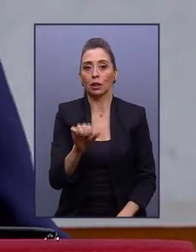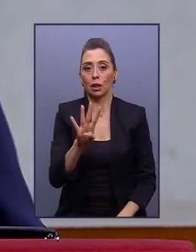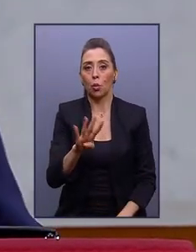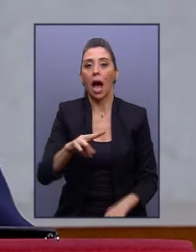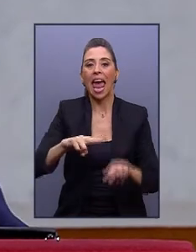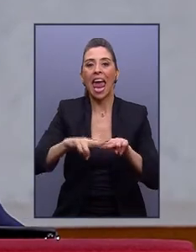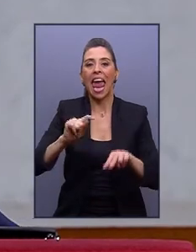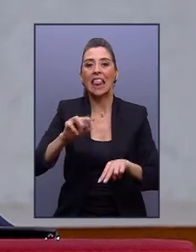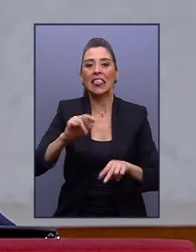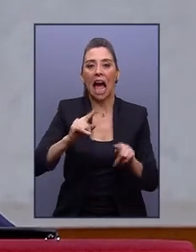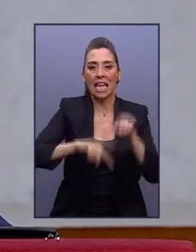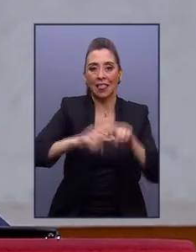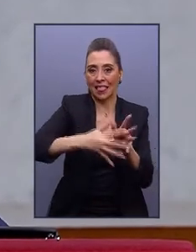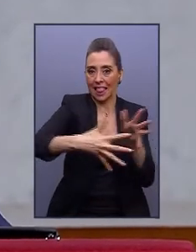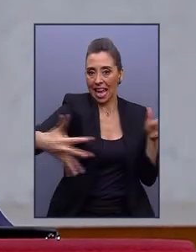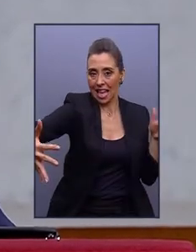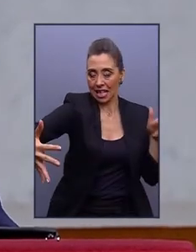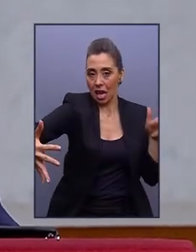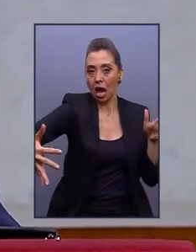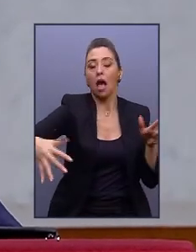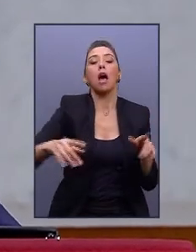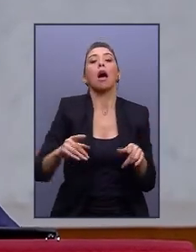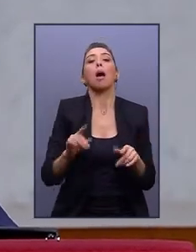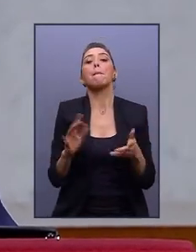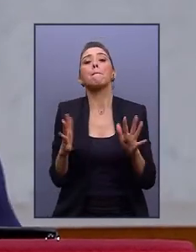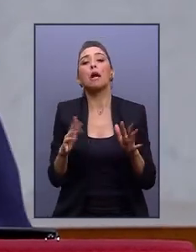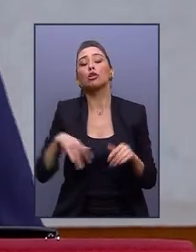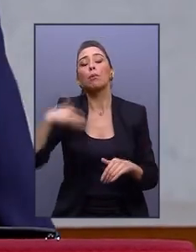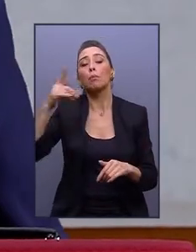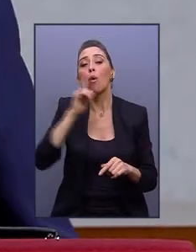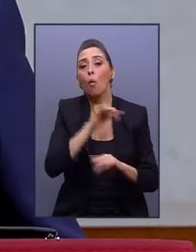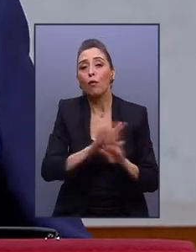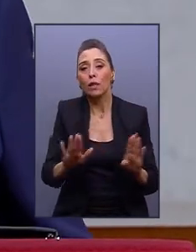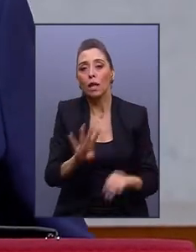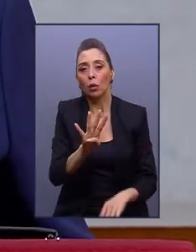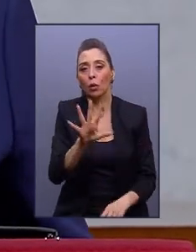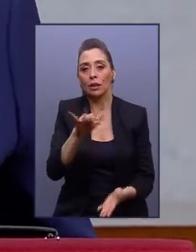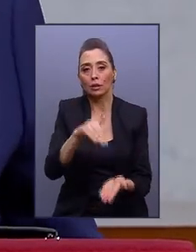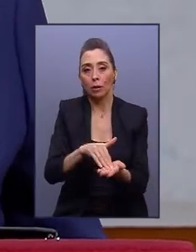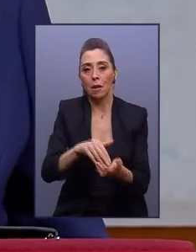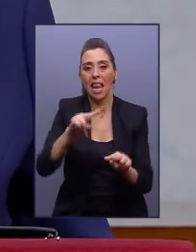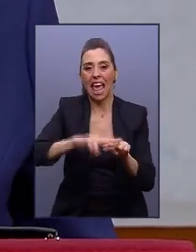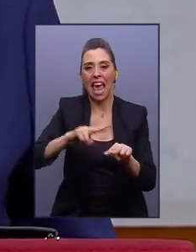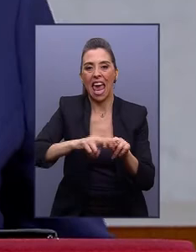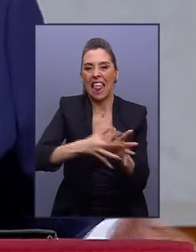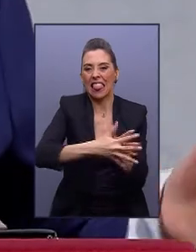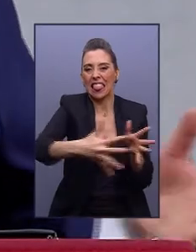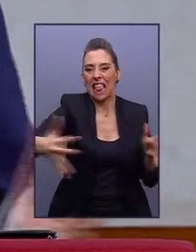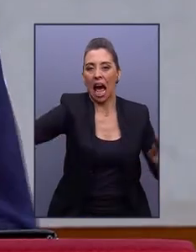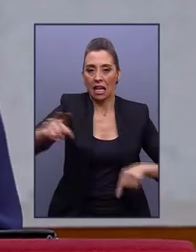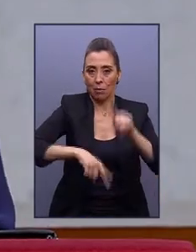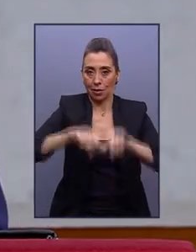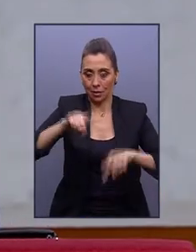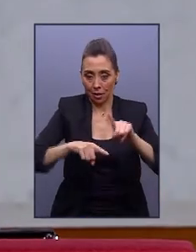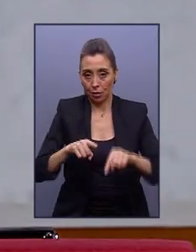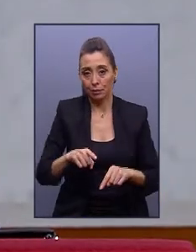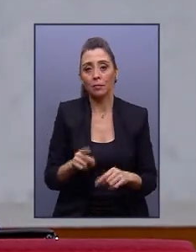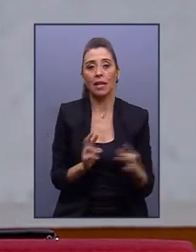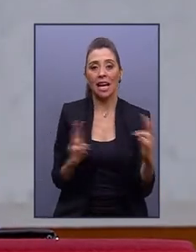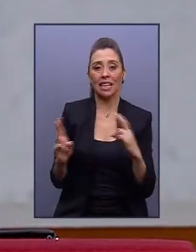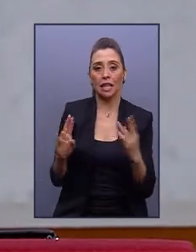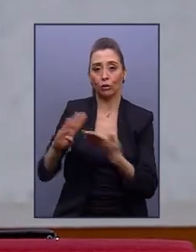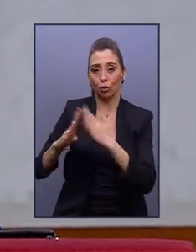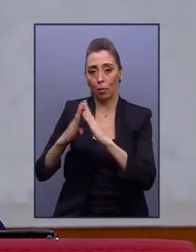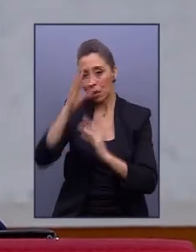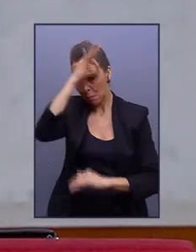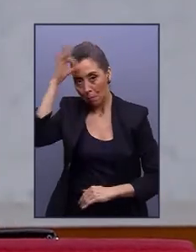33.464 hectáreas, proyectando alcanzar una superficie cercana a las 45.000 hectáreas. Pero debemos reconocer que la relación entre el